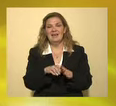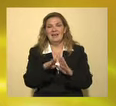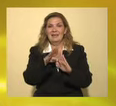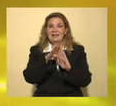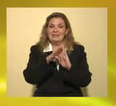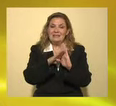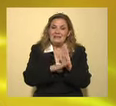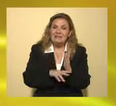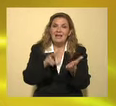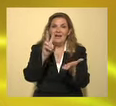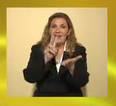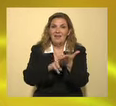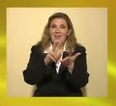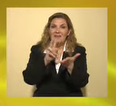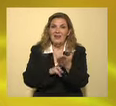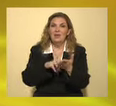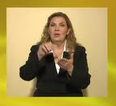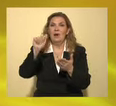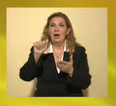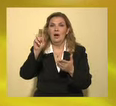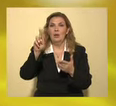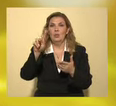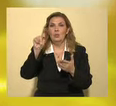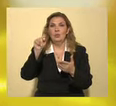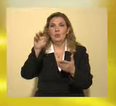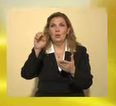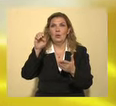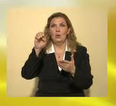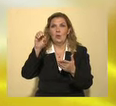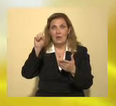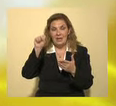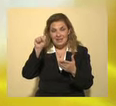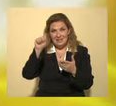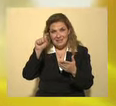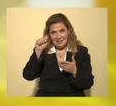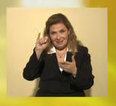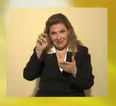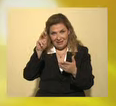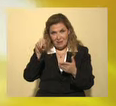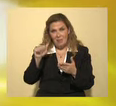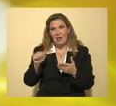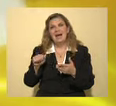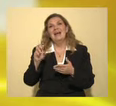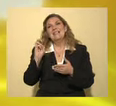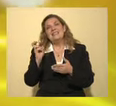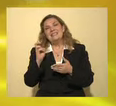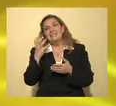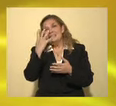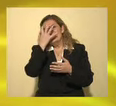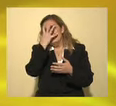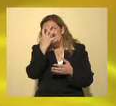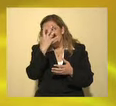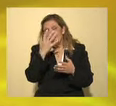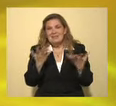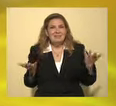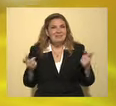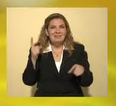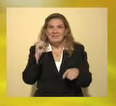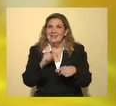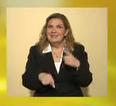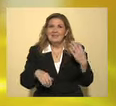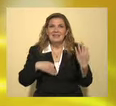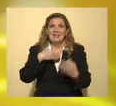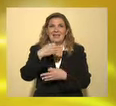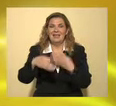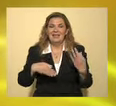autoestima sexual considerable de la pareja. Y que en lugar de darte risa, te da penita. Exacto. ¿No? Entonces ya se quita el libido, se quita el